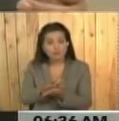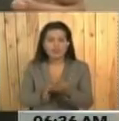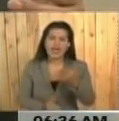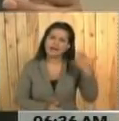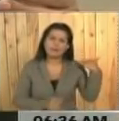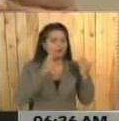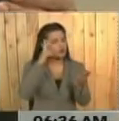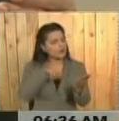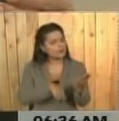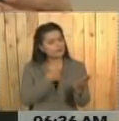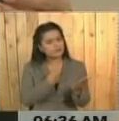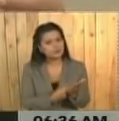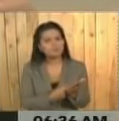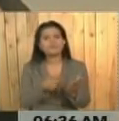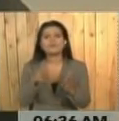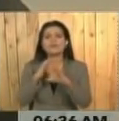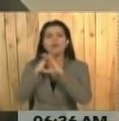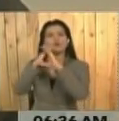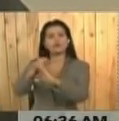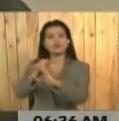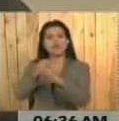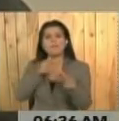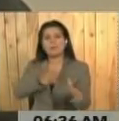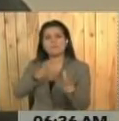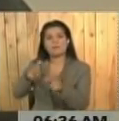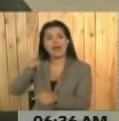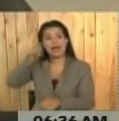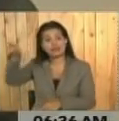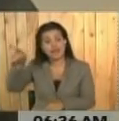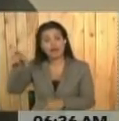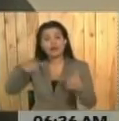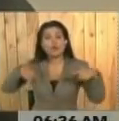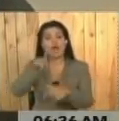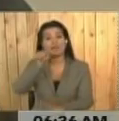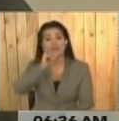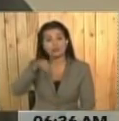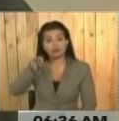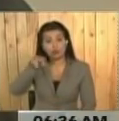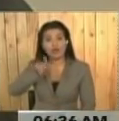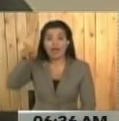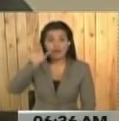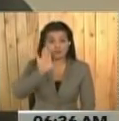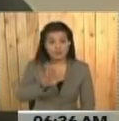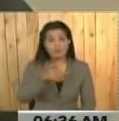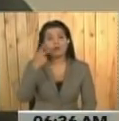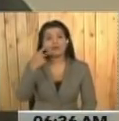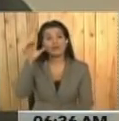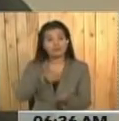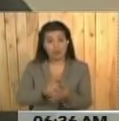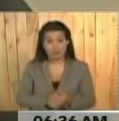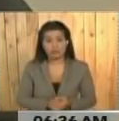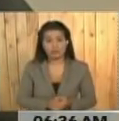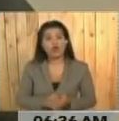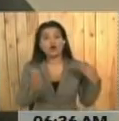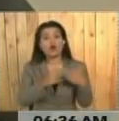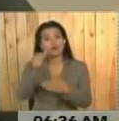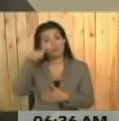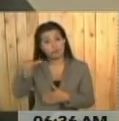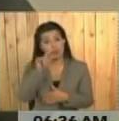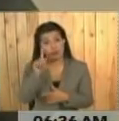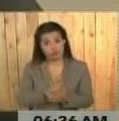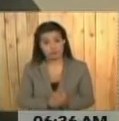de de una de unos autobuses que fueron ametrallador Esa era la política de estado una política de estado contra nuestro pueblo